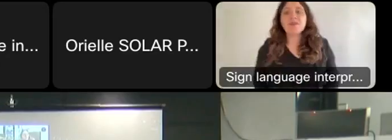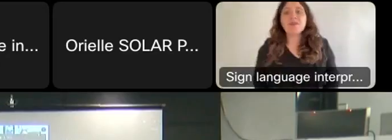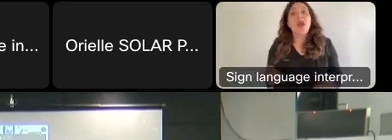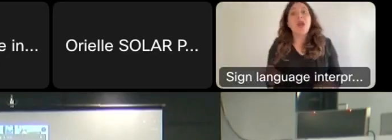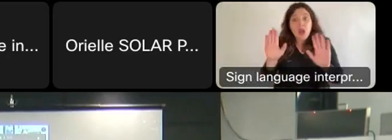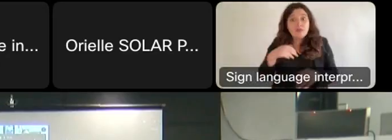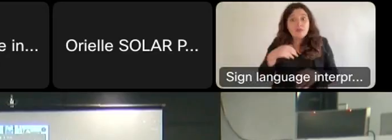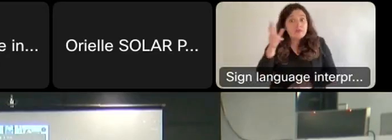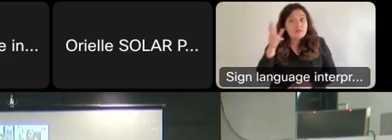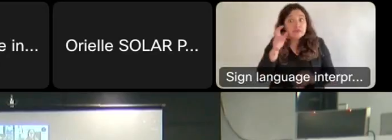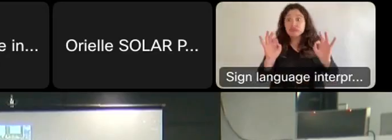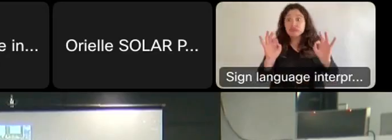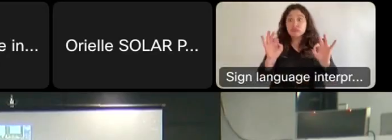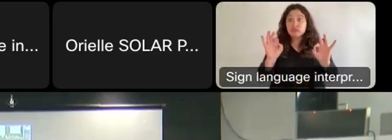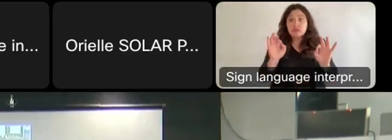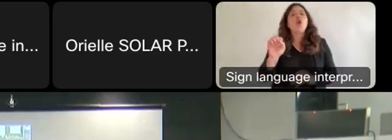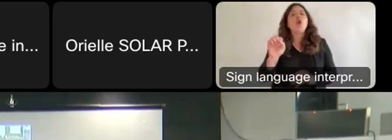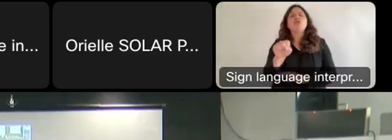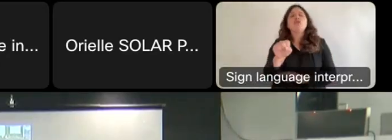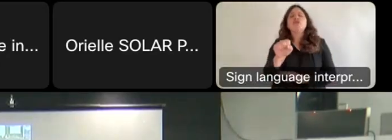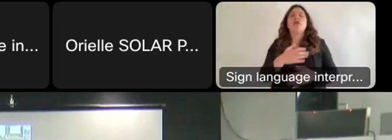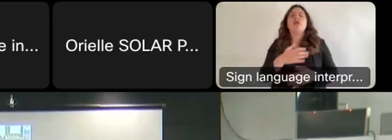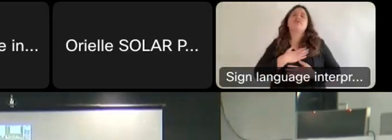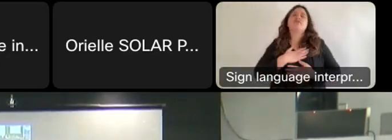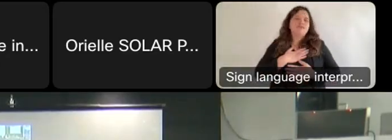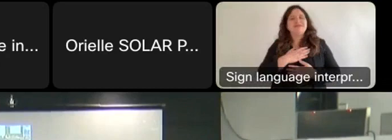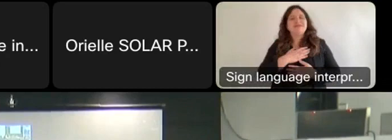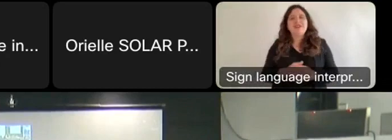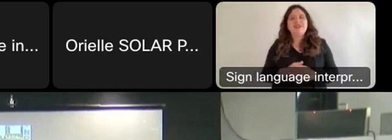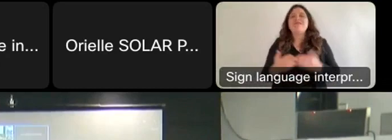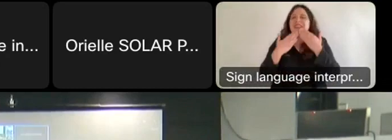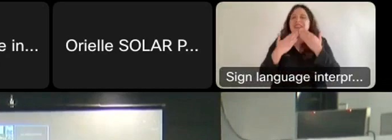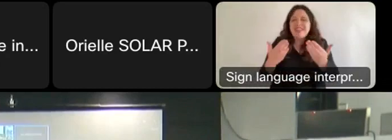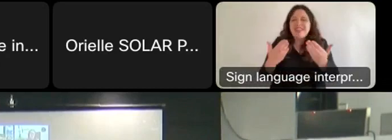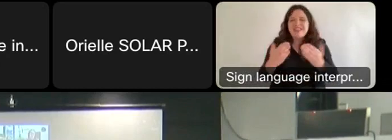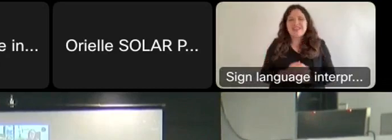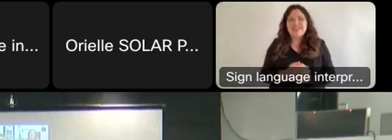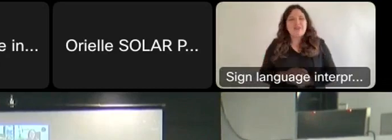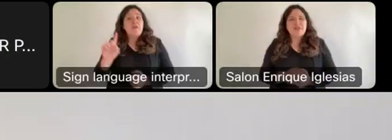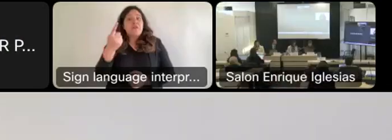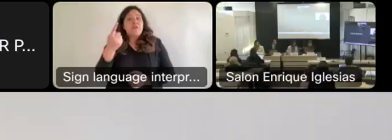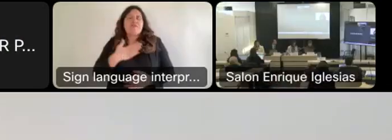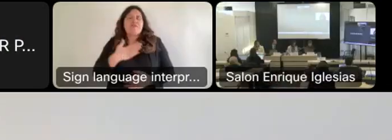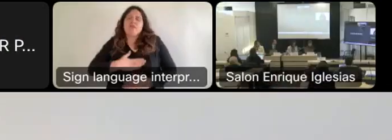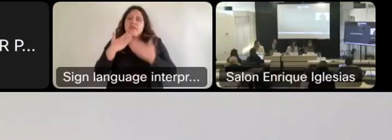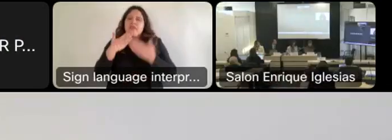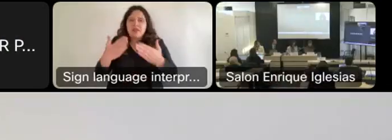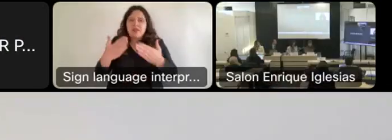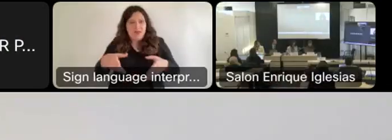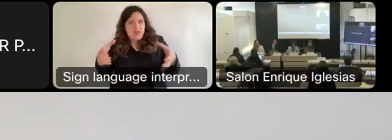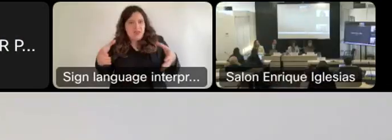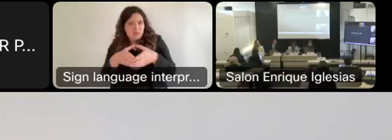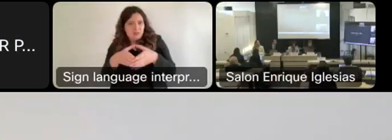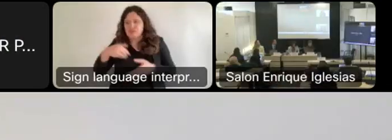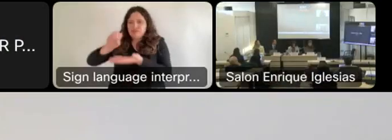escuchan? Sí, la escuchamos. Súper. Muchas gracias. Primero que todo al equipo que me va a estar apoyando en la proyección